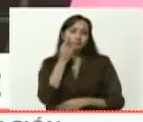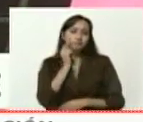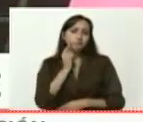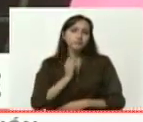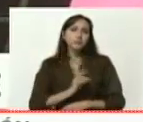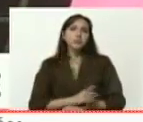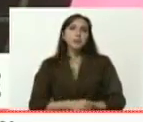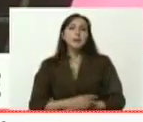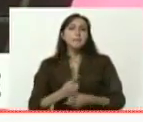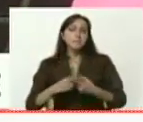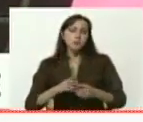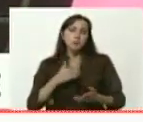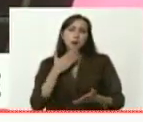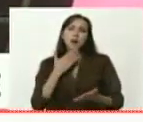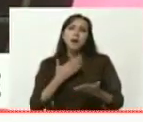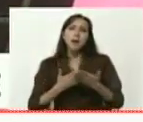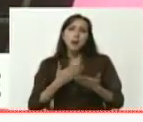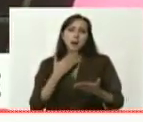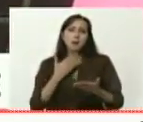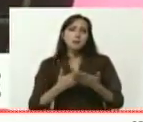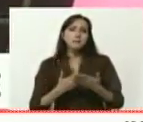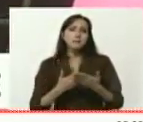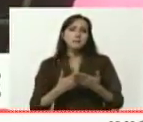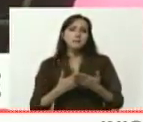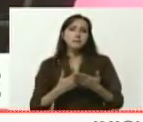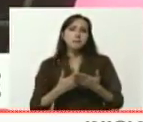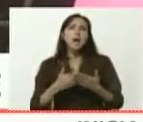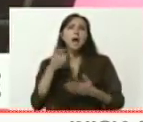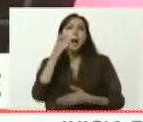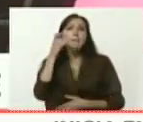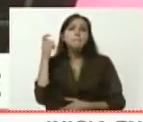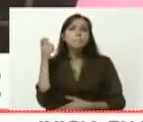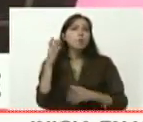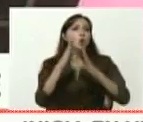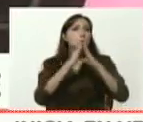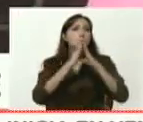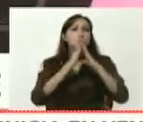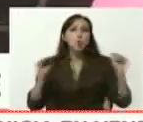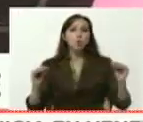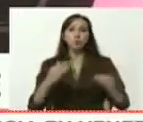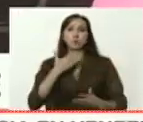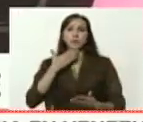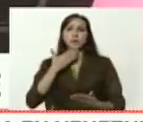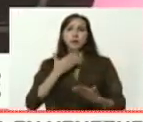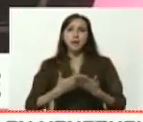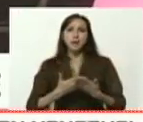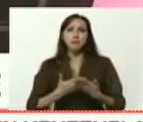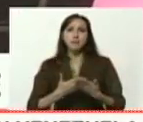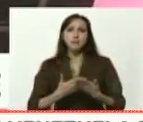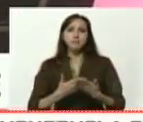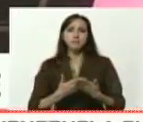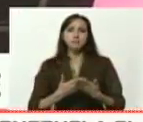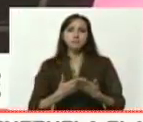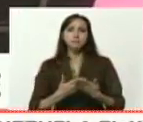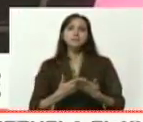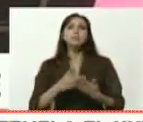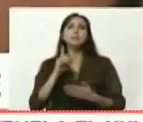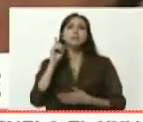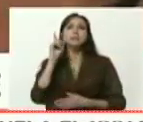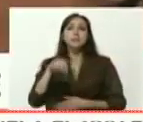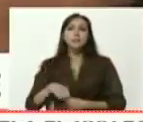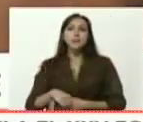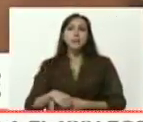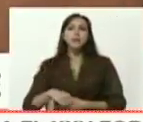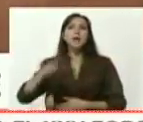yo le doy las gracias al pueblo y le doy gracias a mi creador universal por haberme